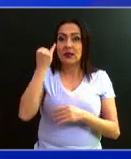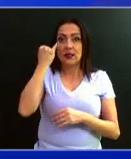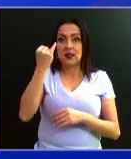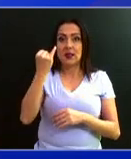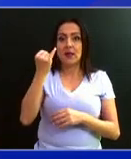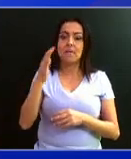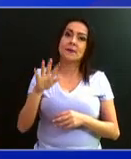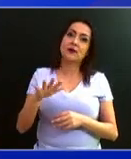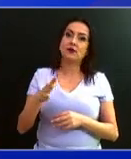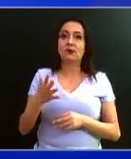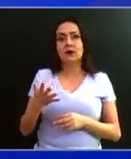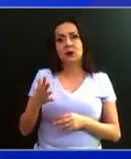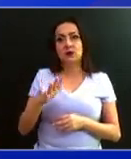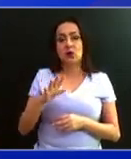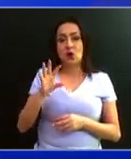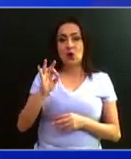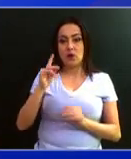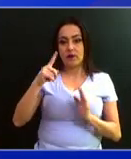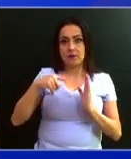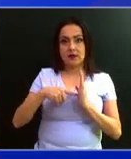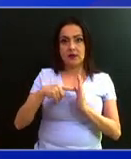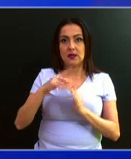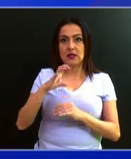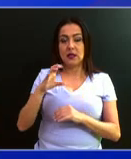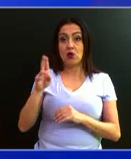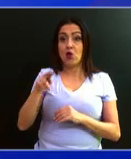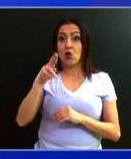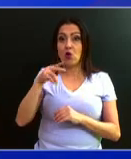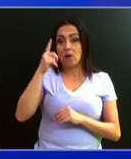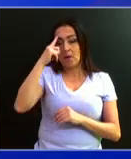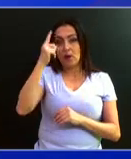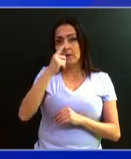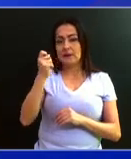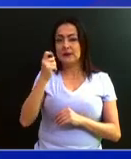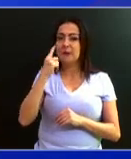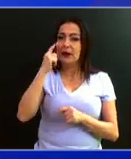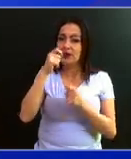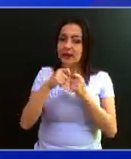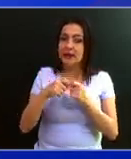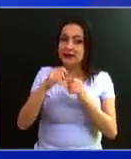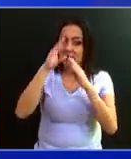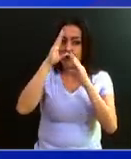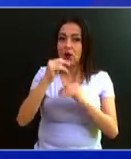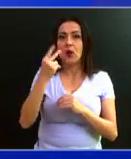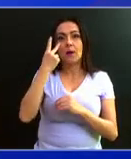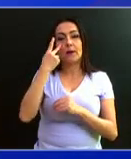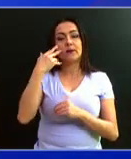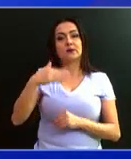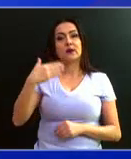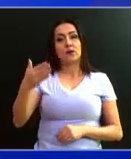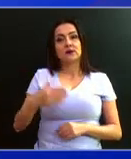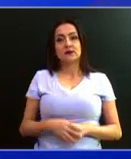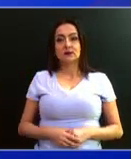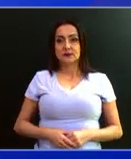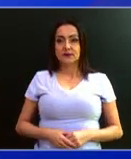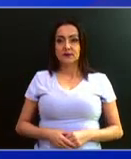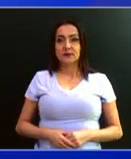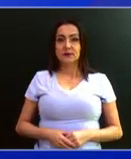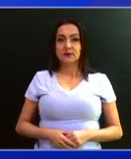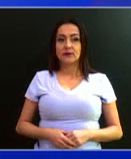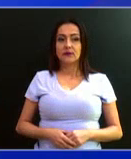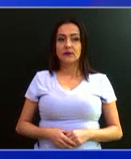sería de aproximadamente 9,500 colones mensuales. Sin embargo, el detalle de esta información lo veremos más ampliamente en la siguiente